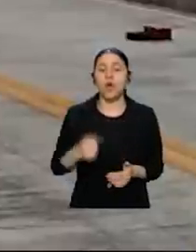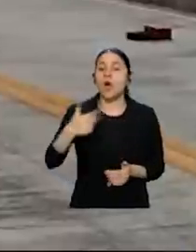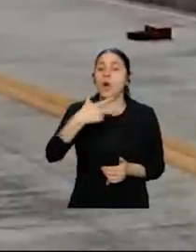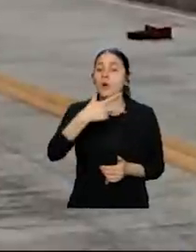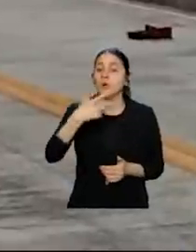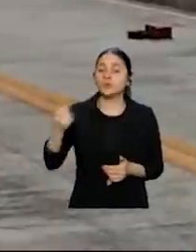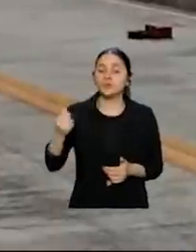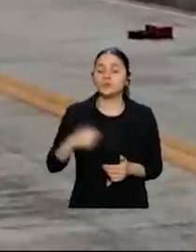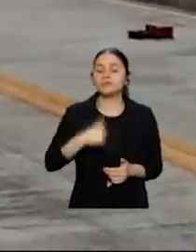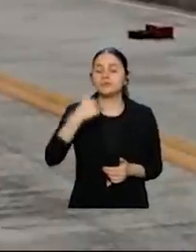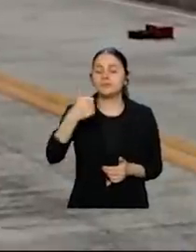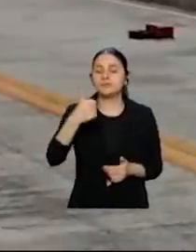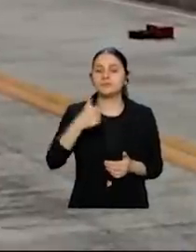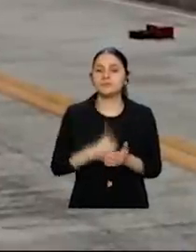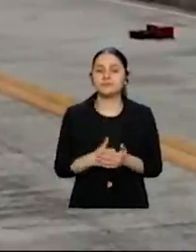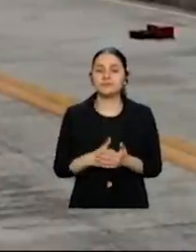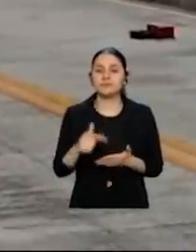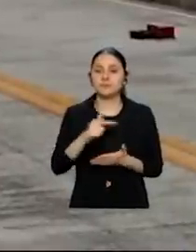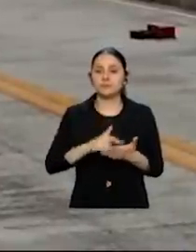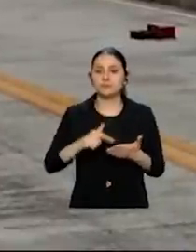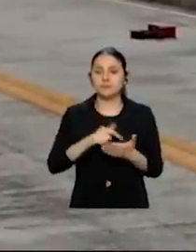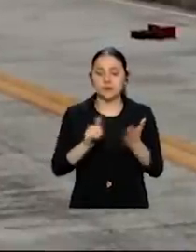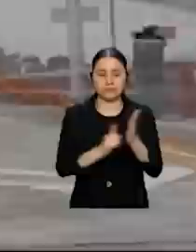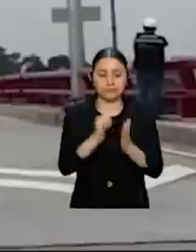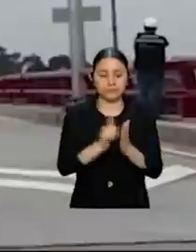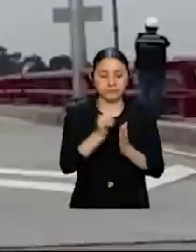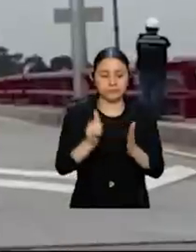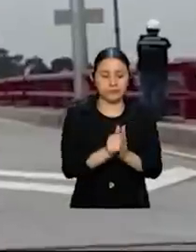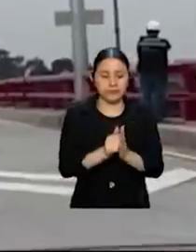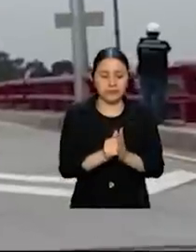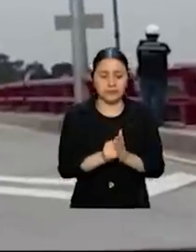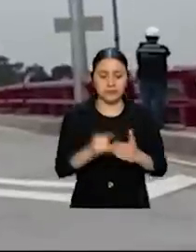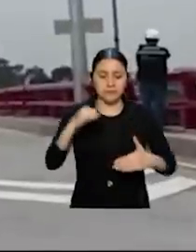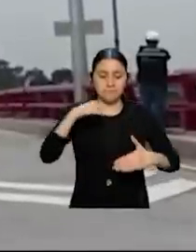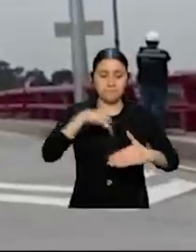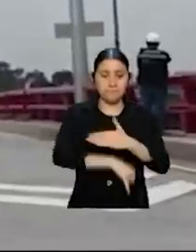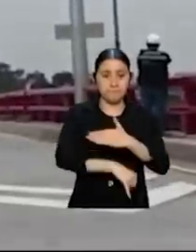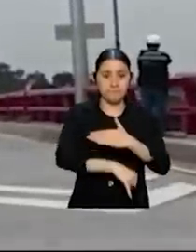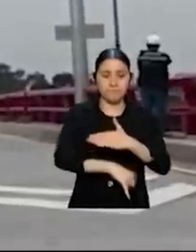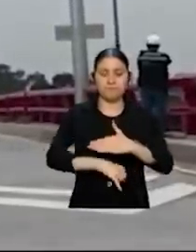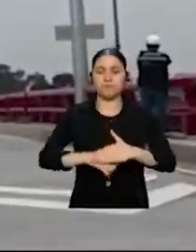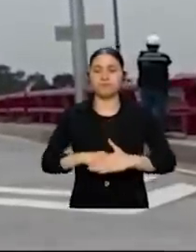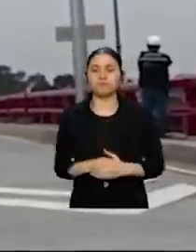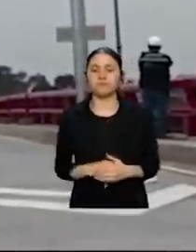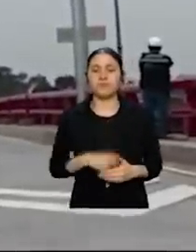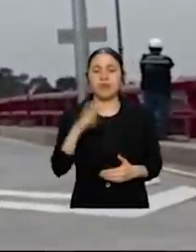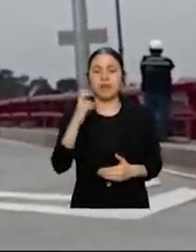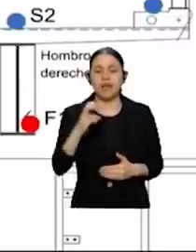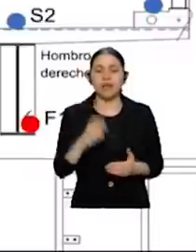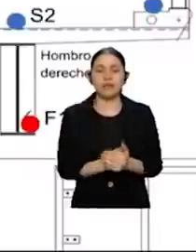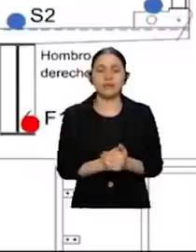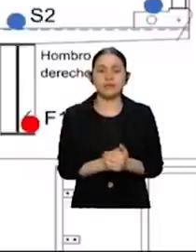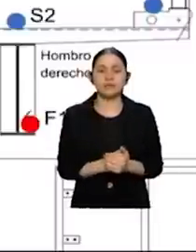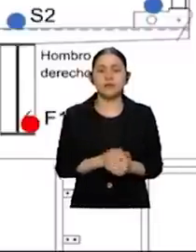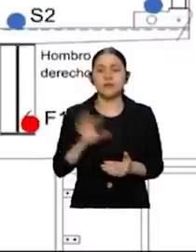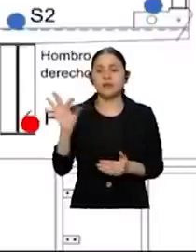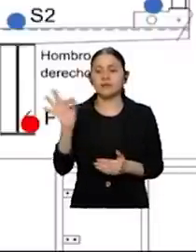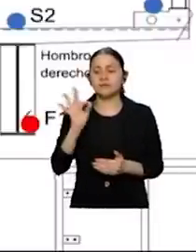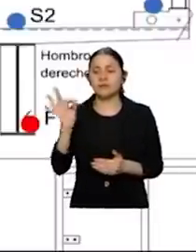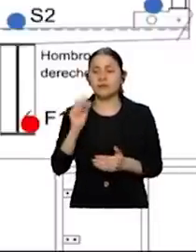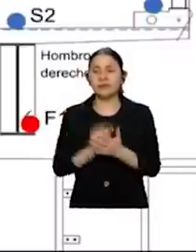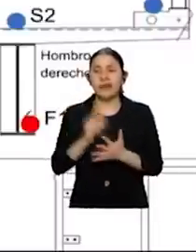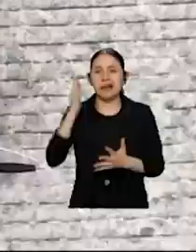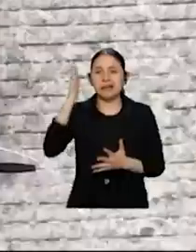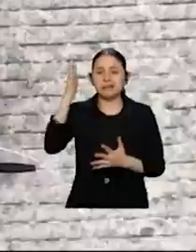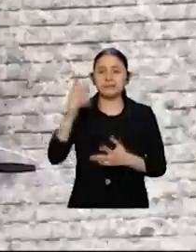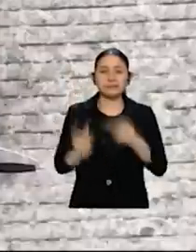806 inclusiones a 35 metros de profundidad, esto previendo los asentamientos a largo